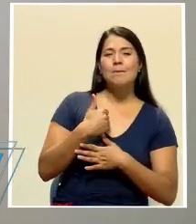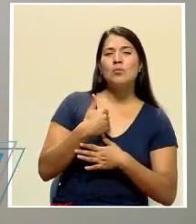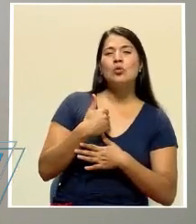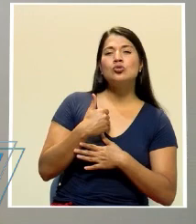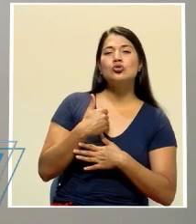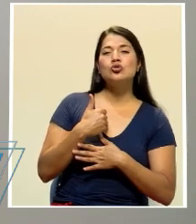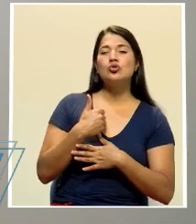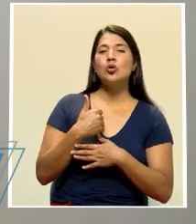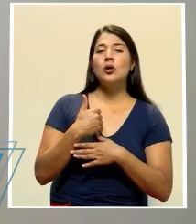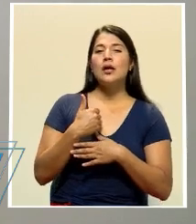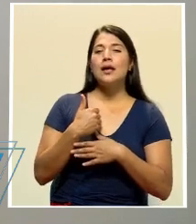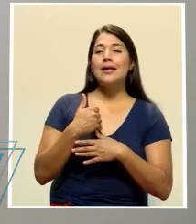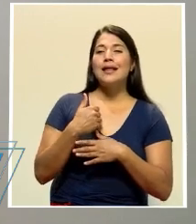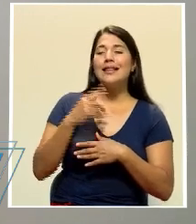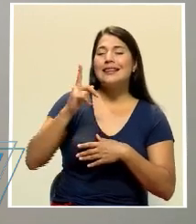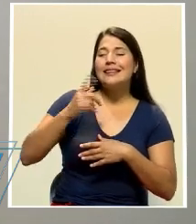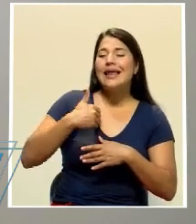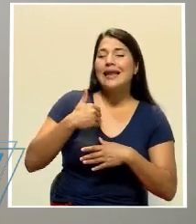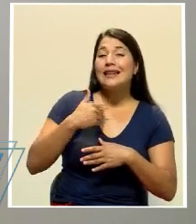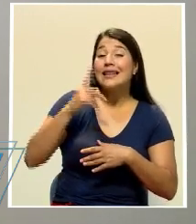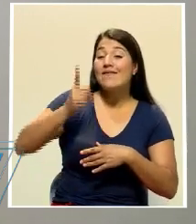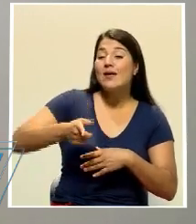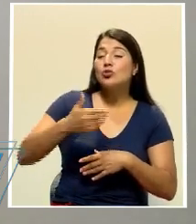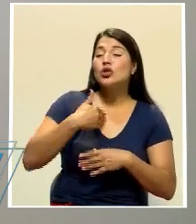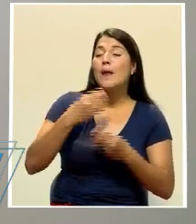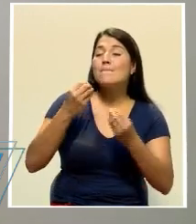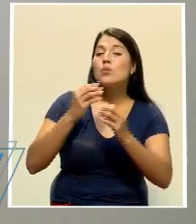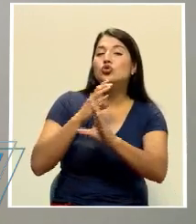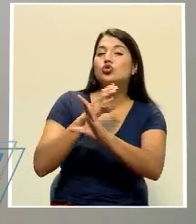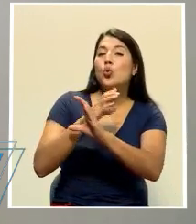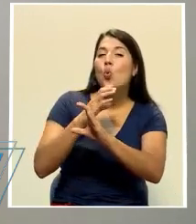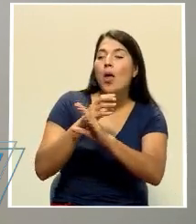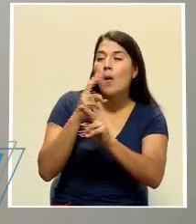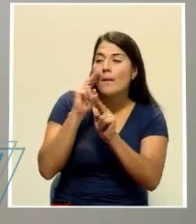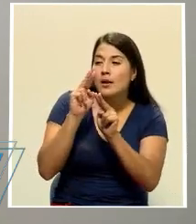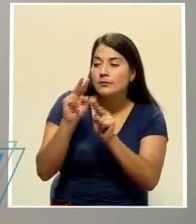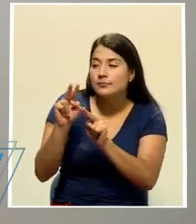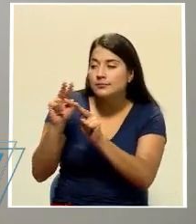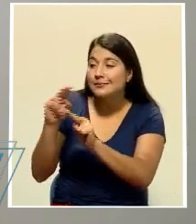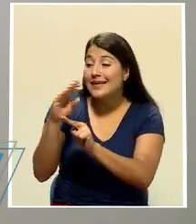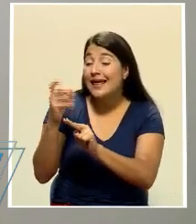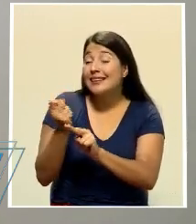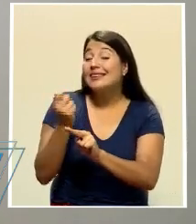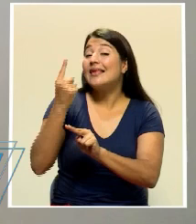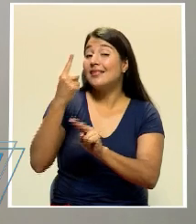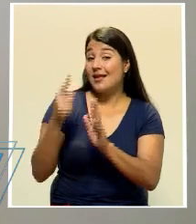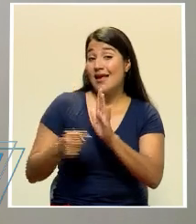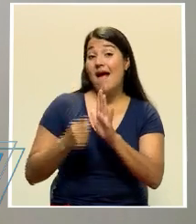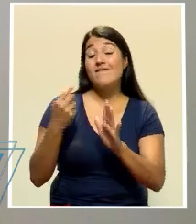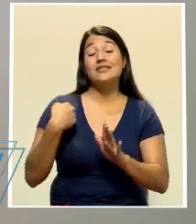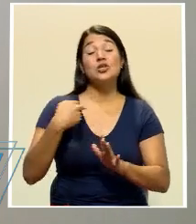observar que nuestro trabajo también presenta déficits